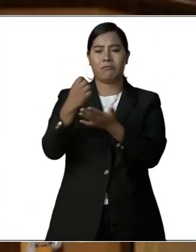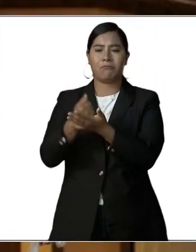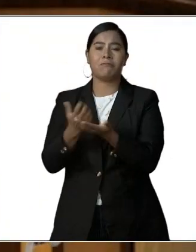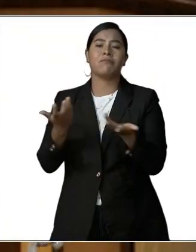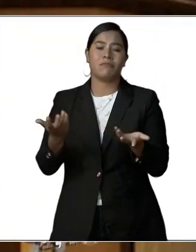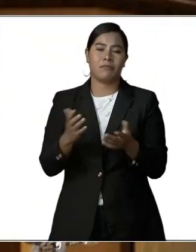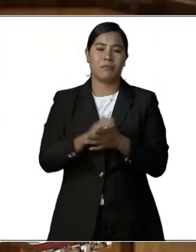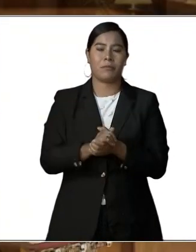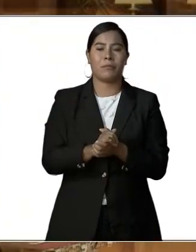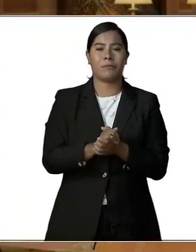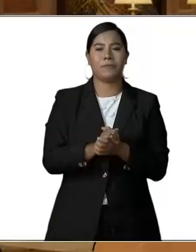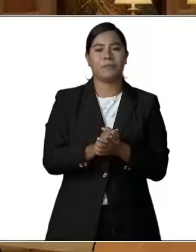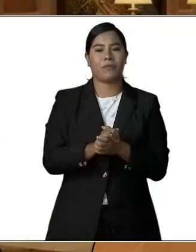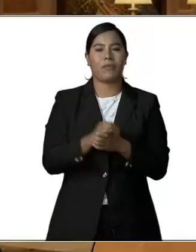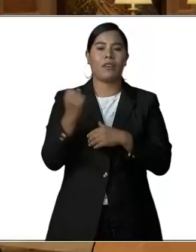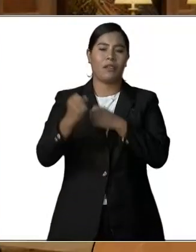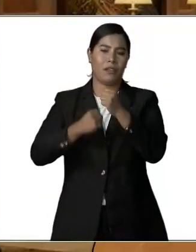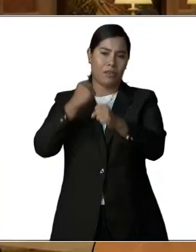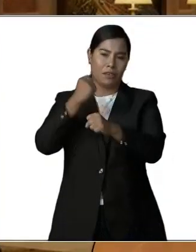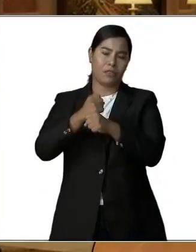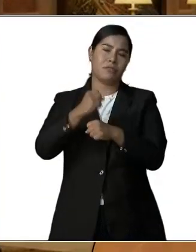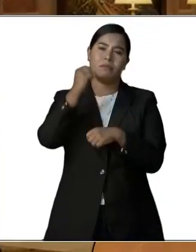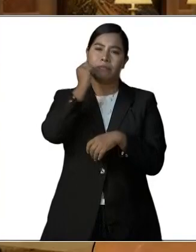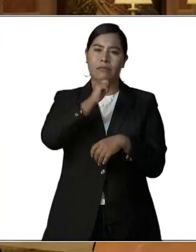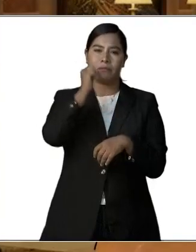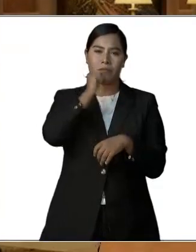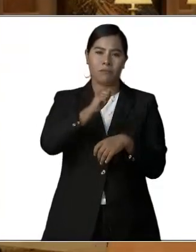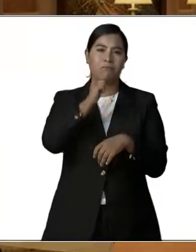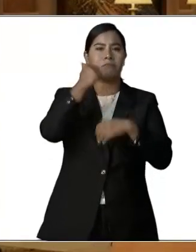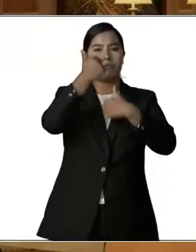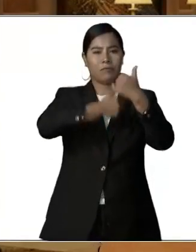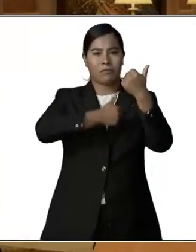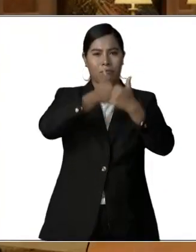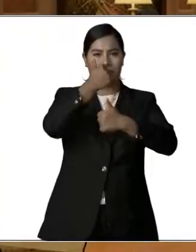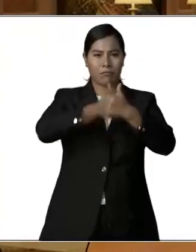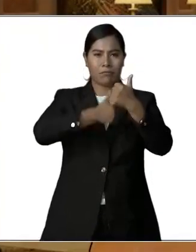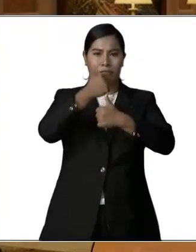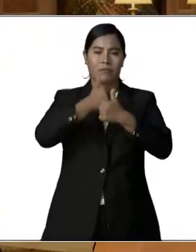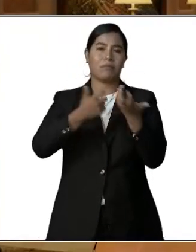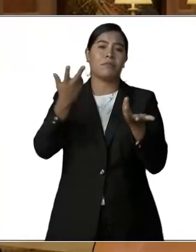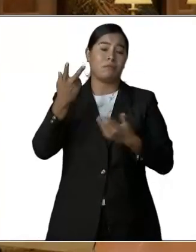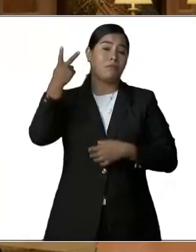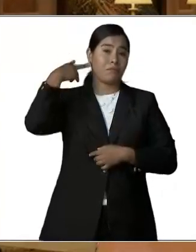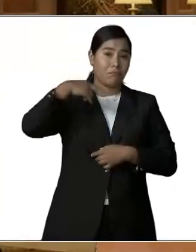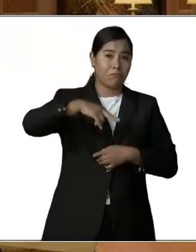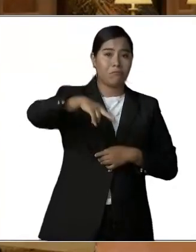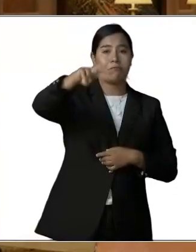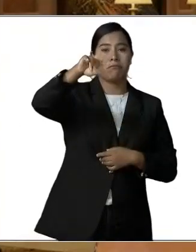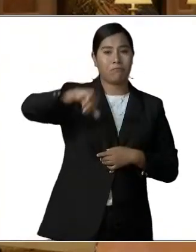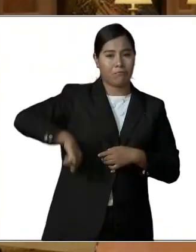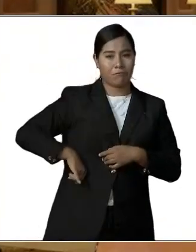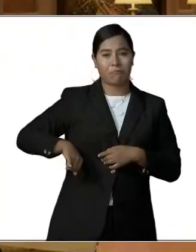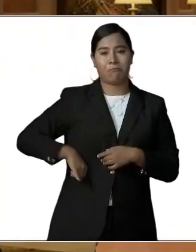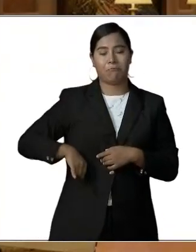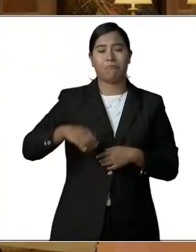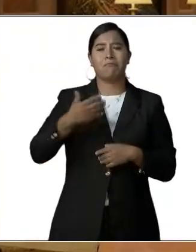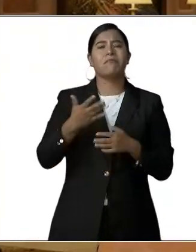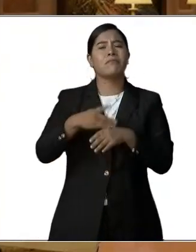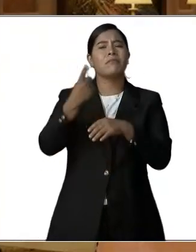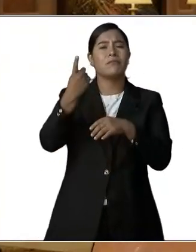pues todo el año hay oferta de concurso. Los viajes son bien interesantes porque ahí es donde conviven los